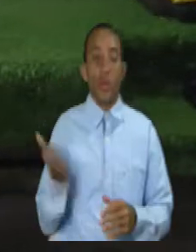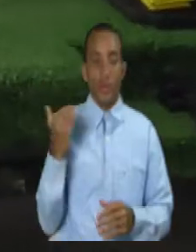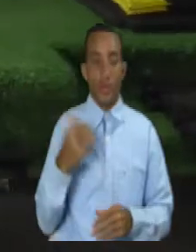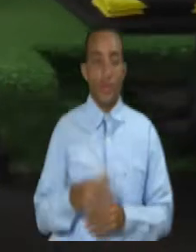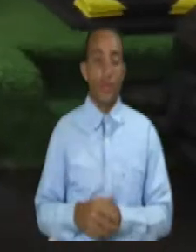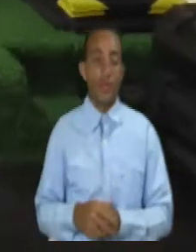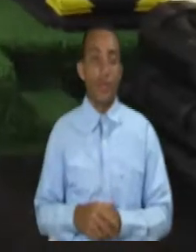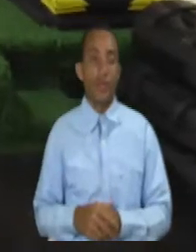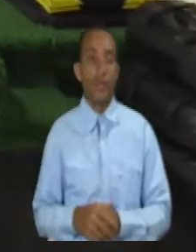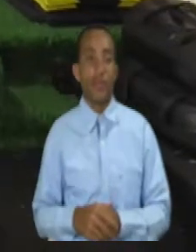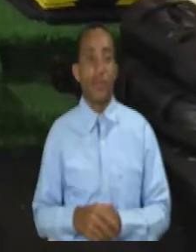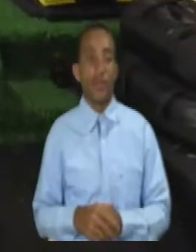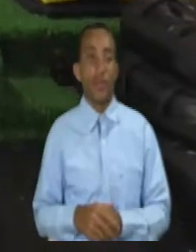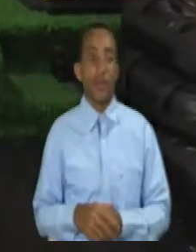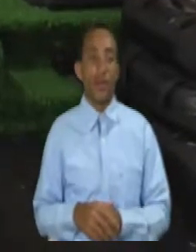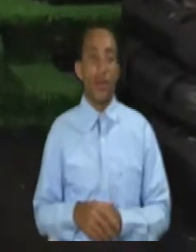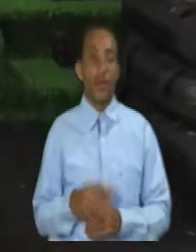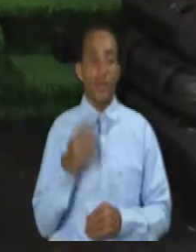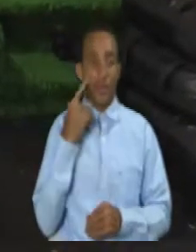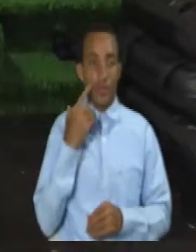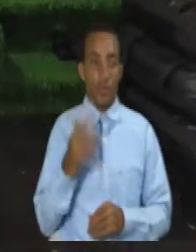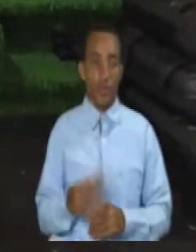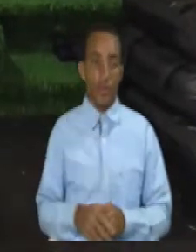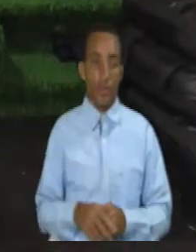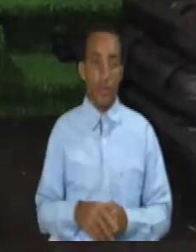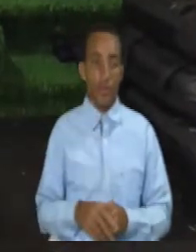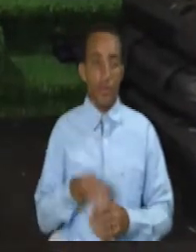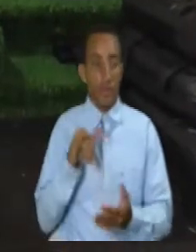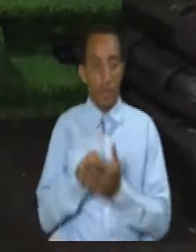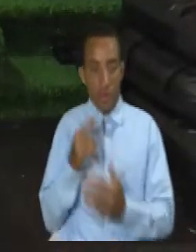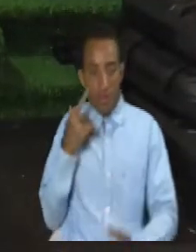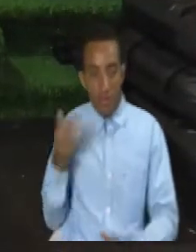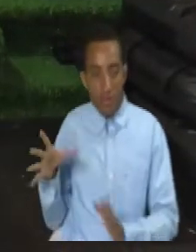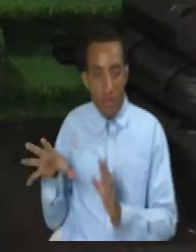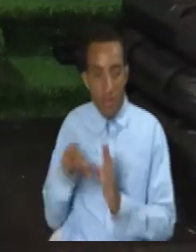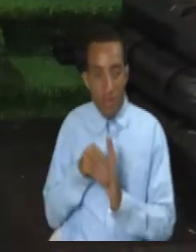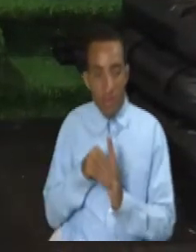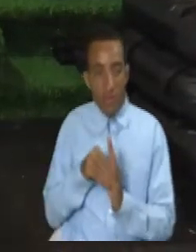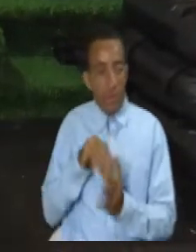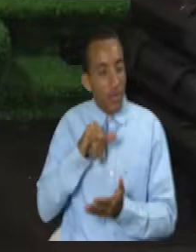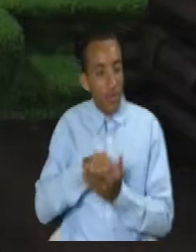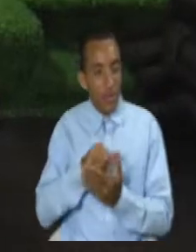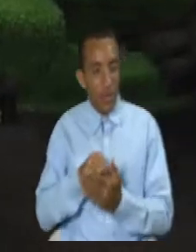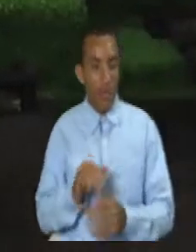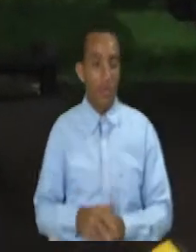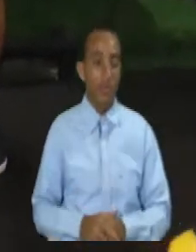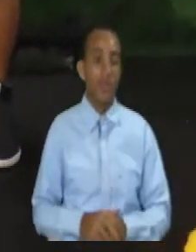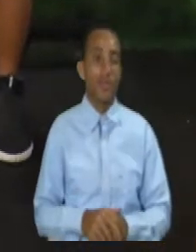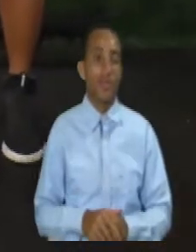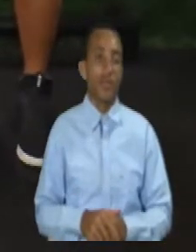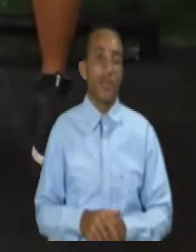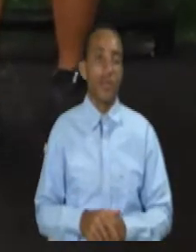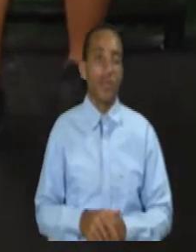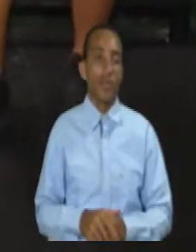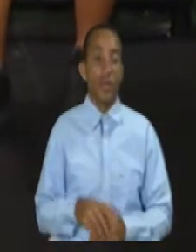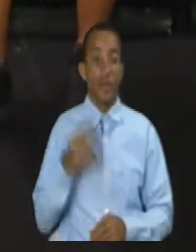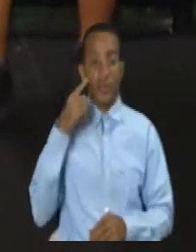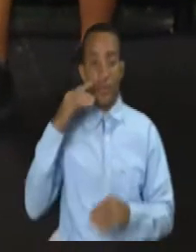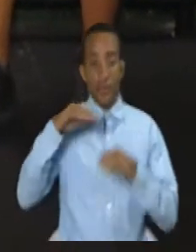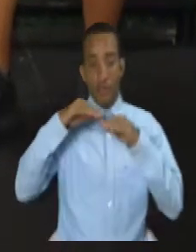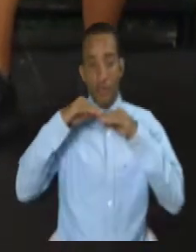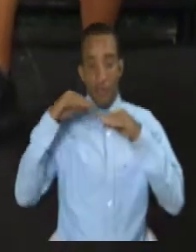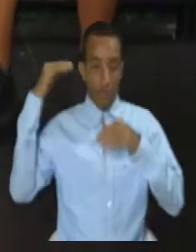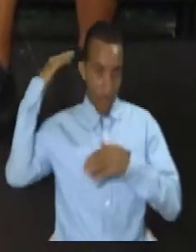Ahora vamos a levantar el talón y con las dos manos vamos a la punta del pie. Excelente. Si ven que tiene la espalda derecha, una